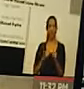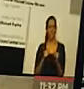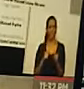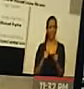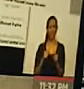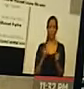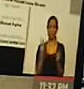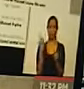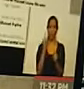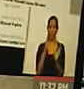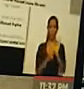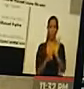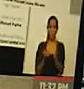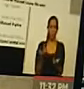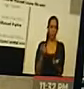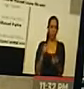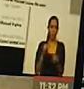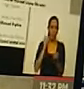esto, realmente no aparece el momento